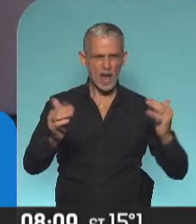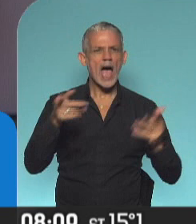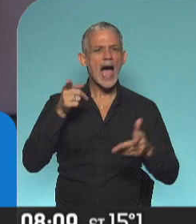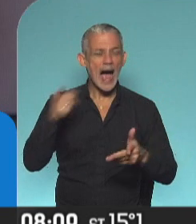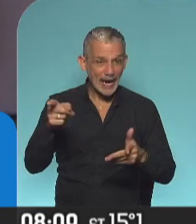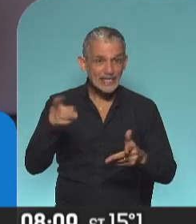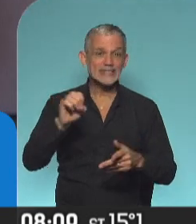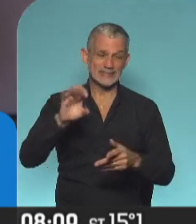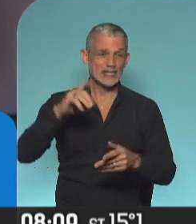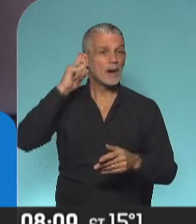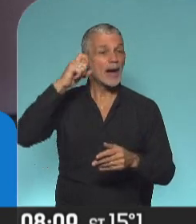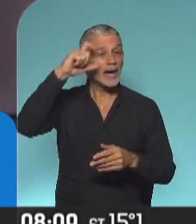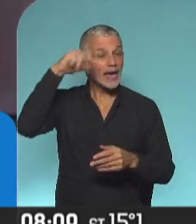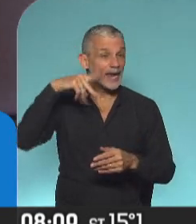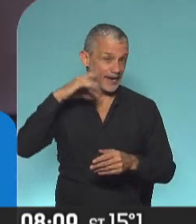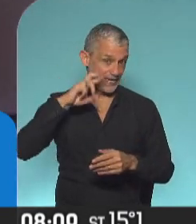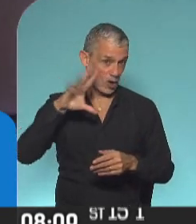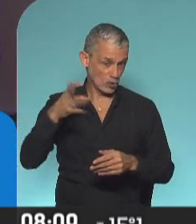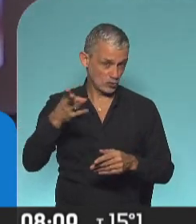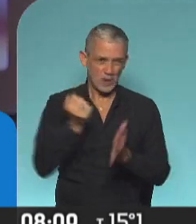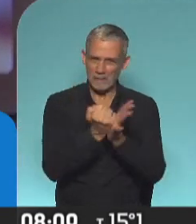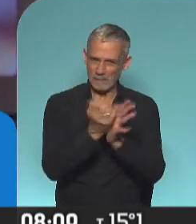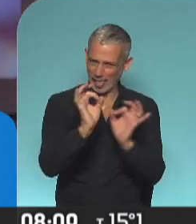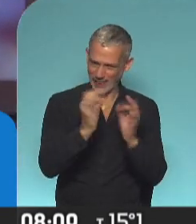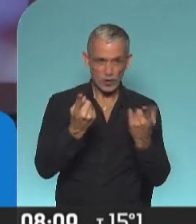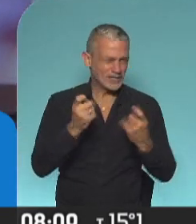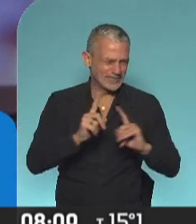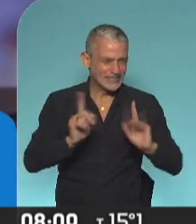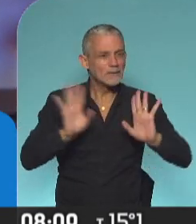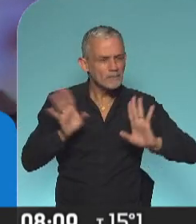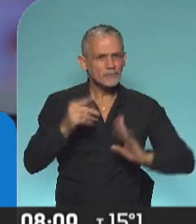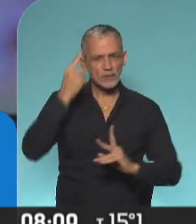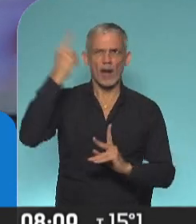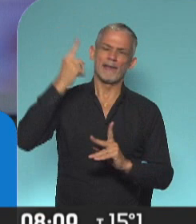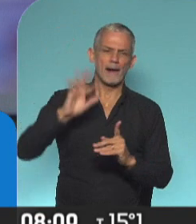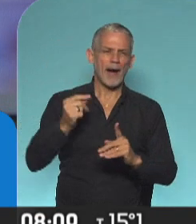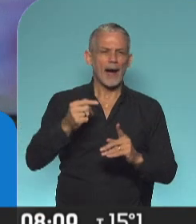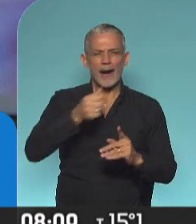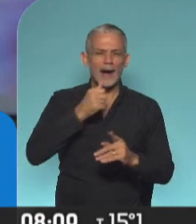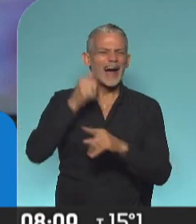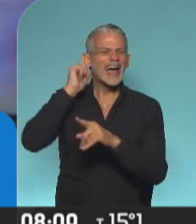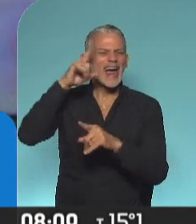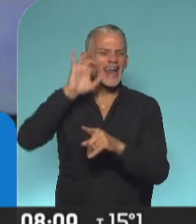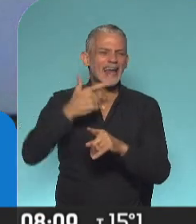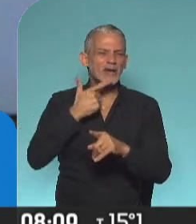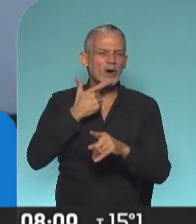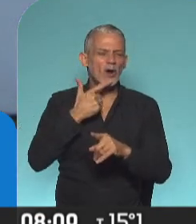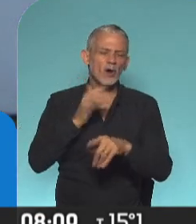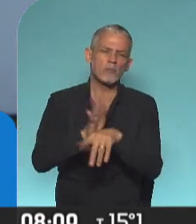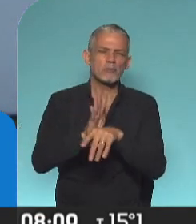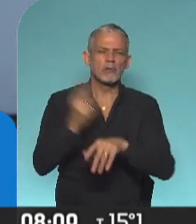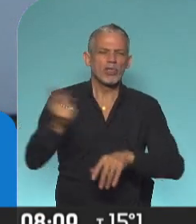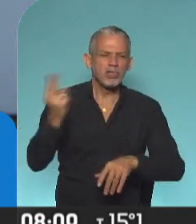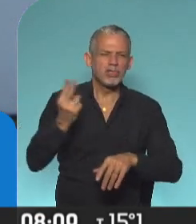los denominamos medicamentos genéricos. De esta manera, hay que desterrar esa idea de que los medicamentos genéricos son de